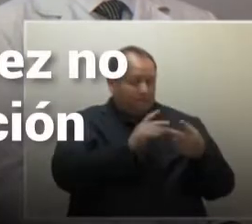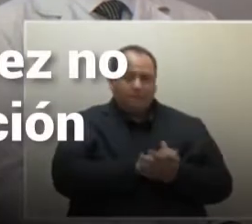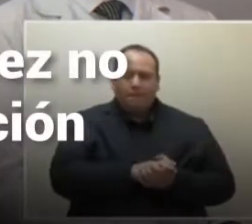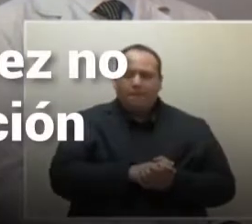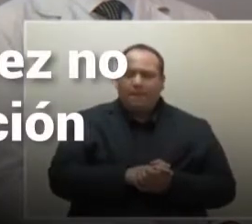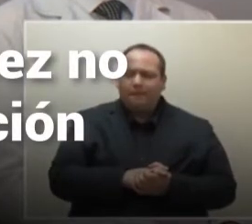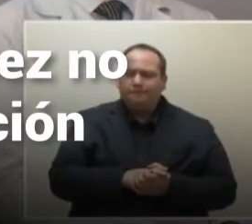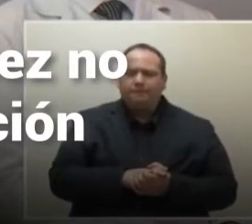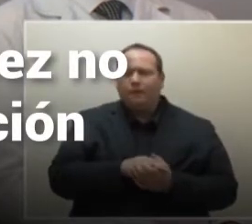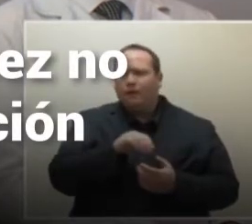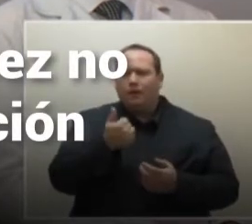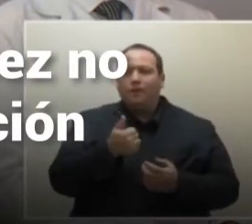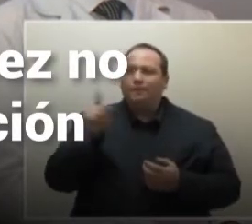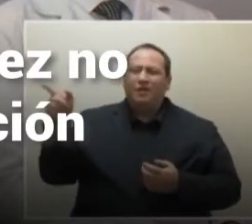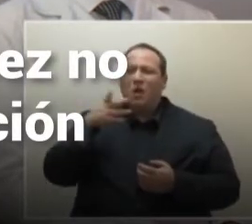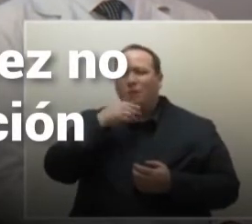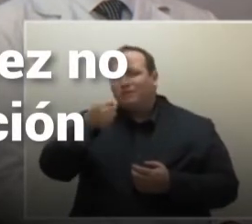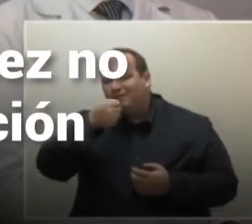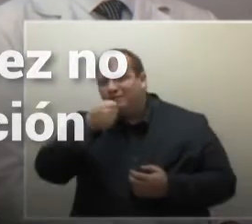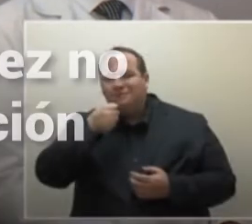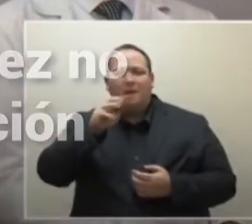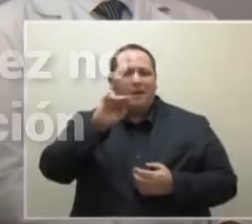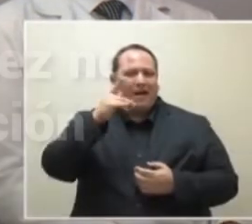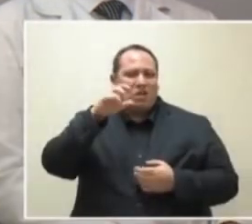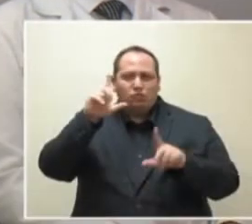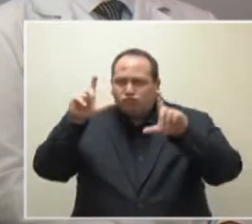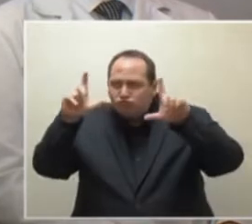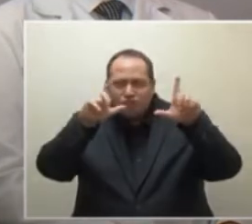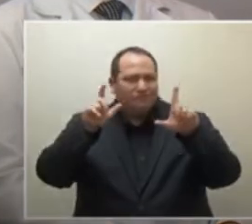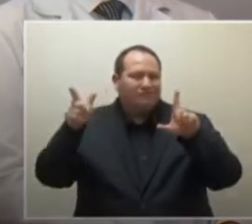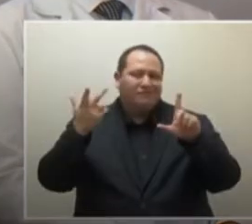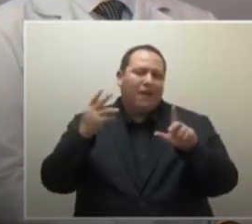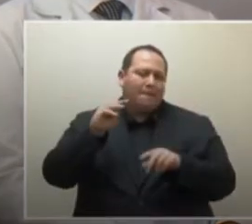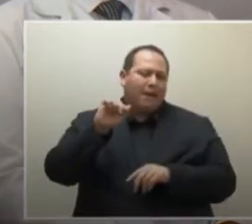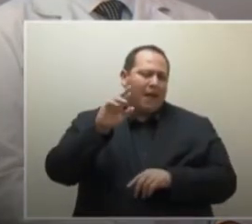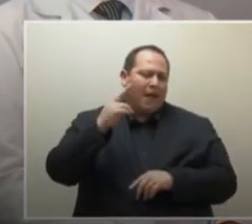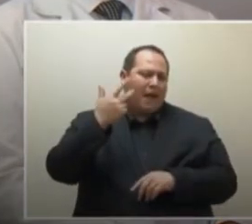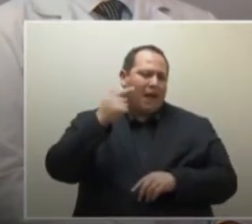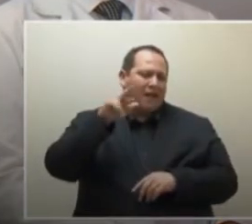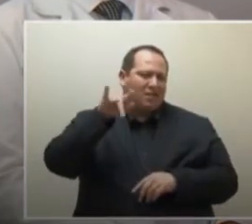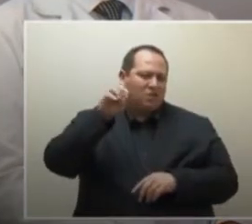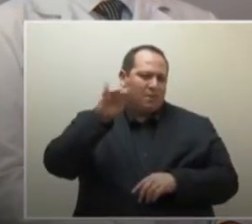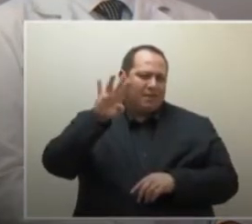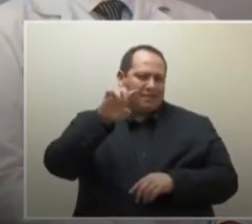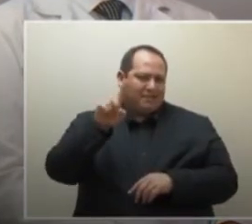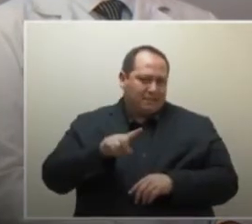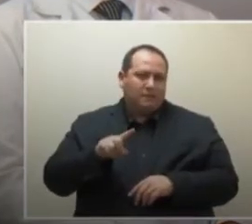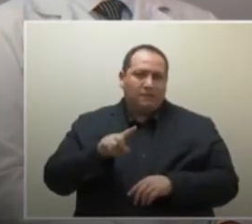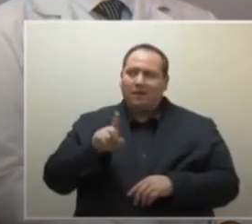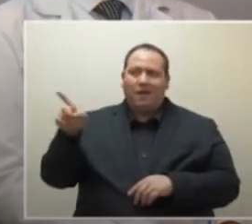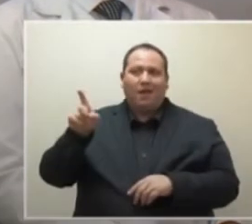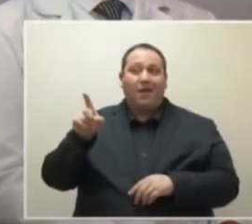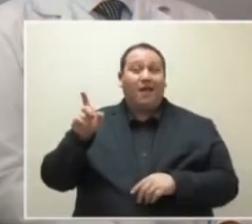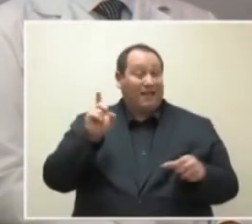En el caso del fotoperiodista, Margarito Martínez, decirle, no estaba dentro